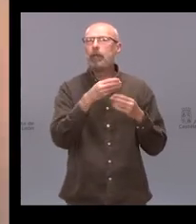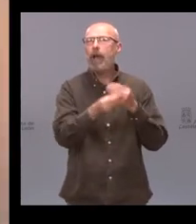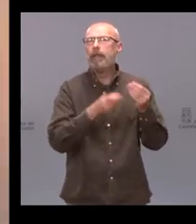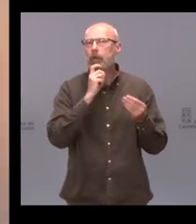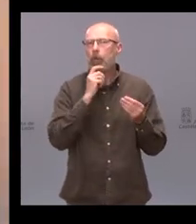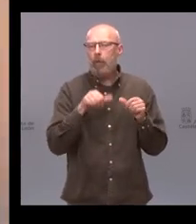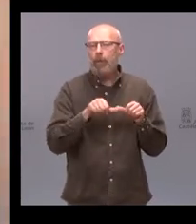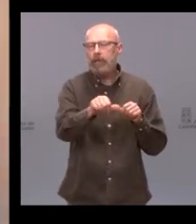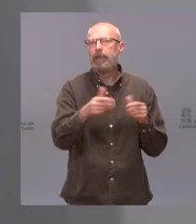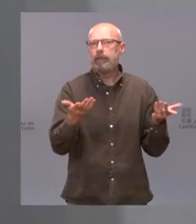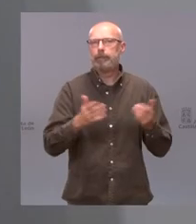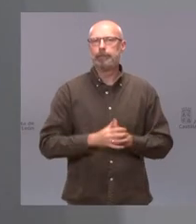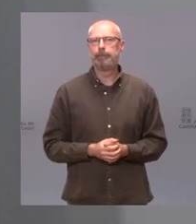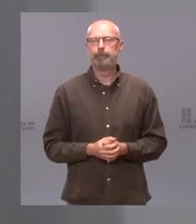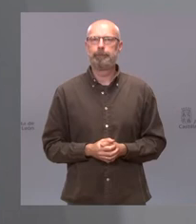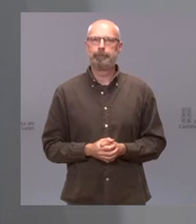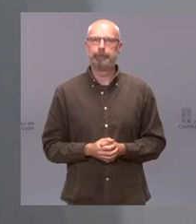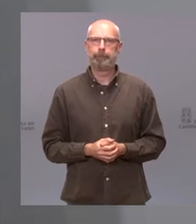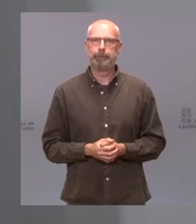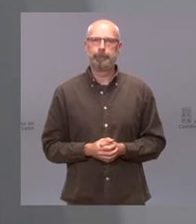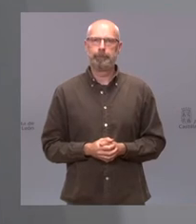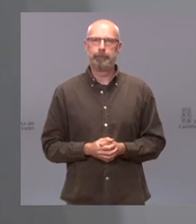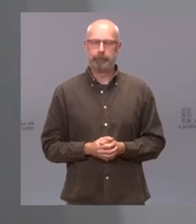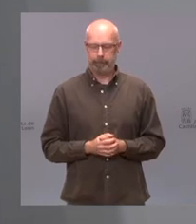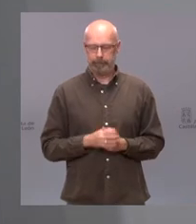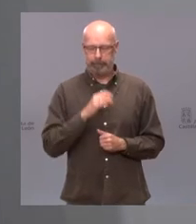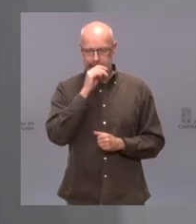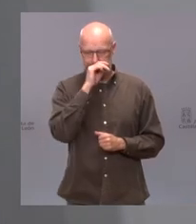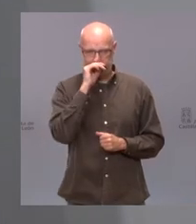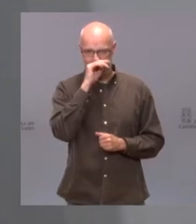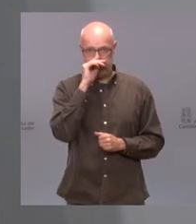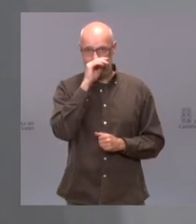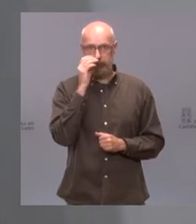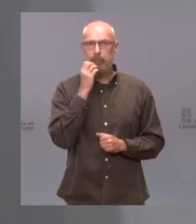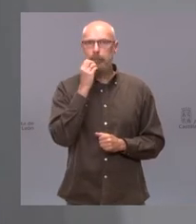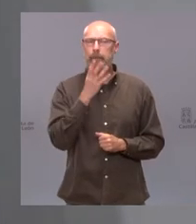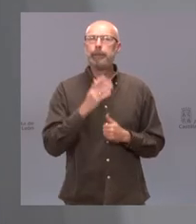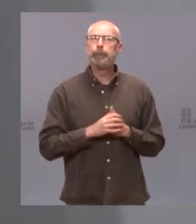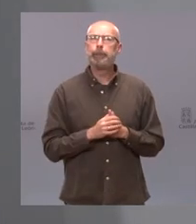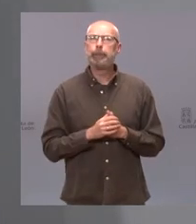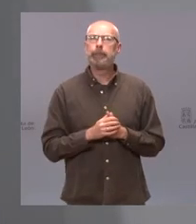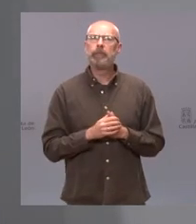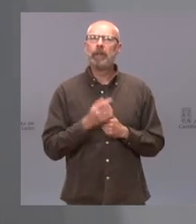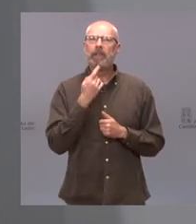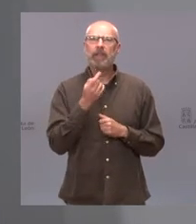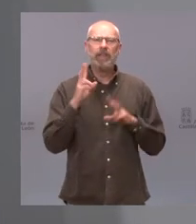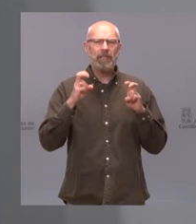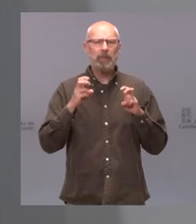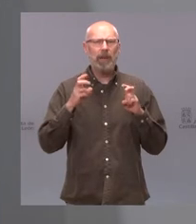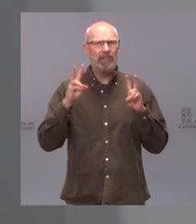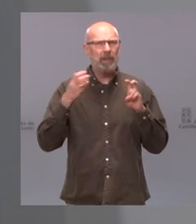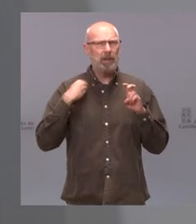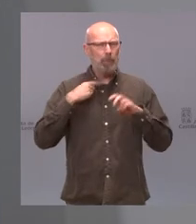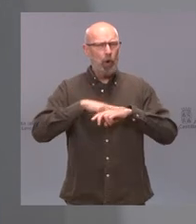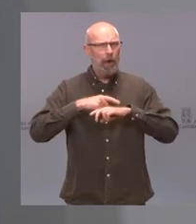Muchas gracias. Bien, no entiendo la pregunta sobre si nosotros consideramos esto un toque de queda. ¿No? Toque de